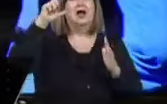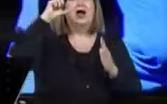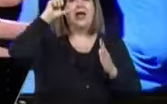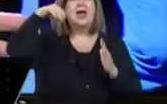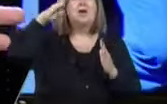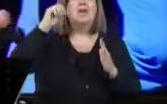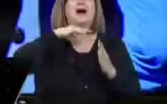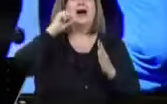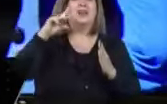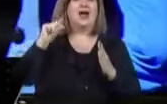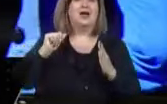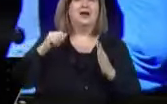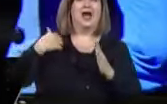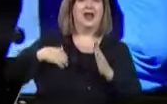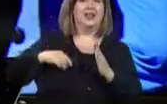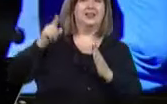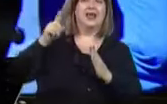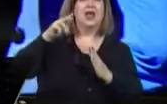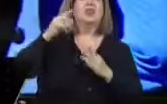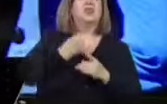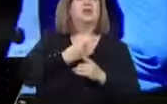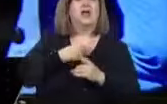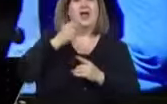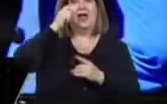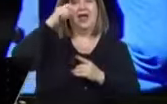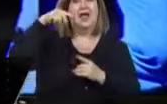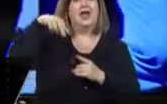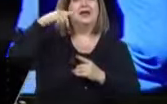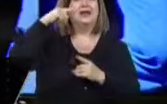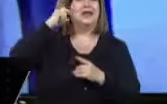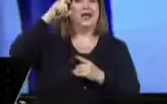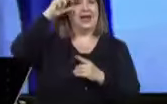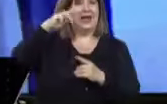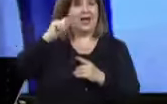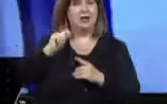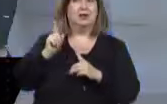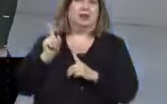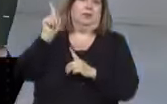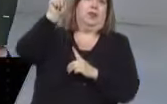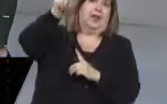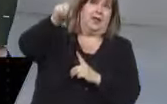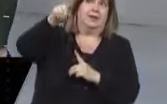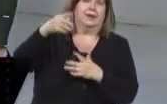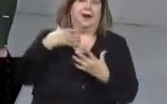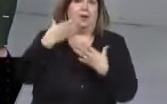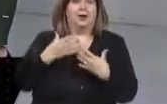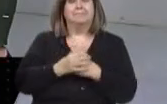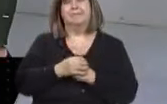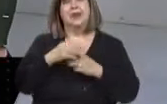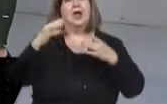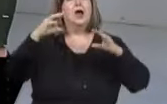contactos en Mali. Eso hace que todo sea muy engorroso y que este chico esté sin poder comunicarse con su familia desde hace